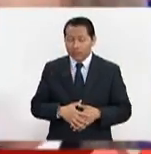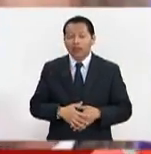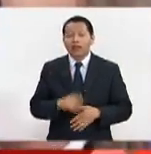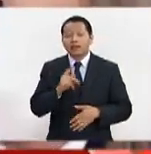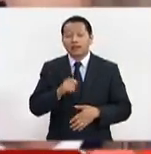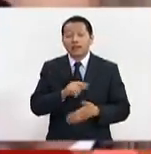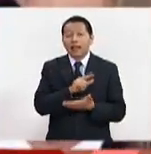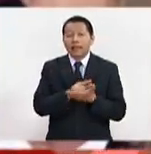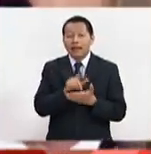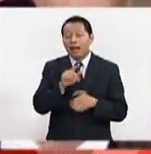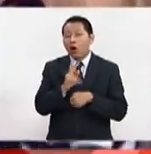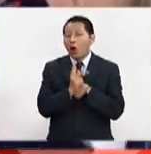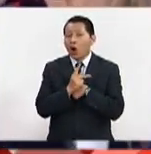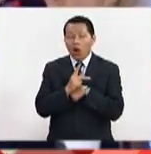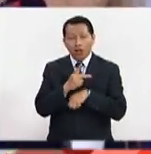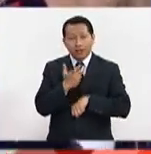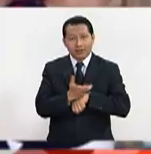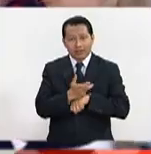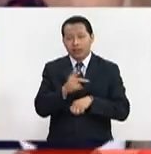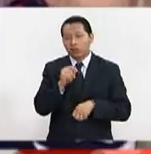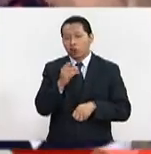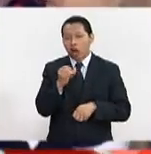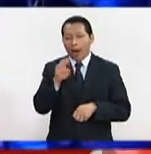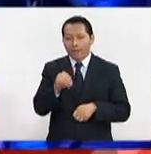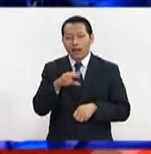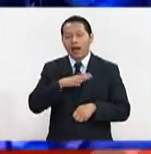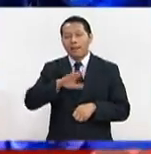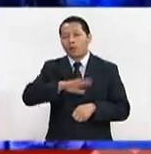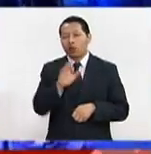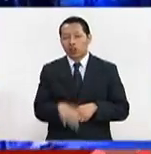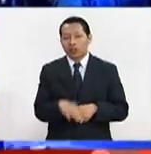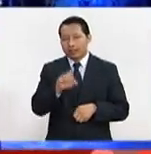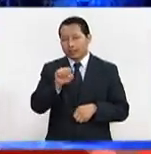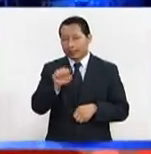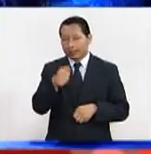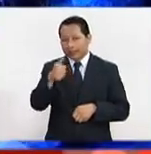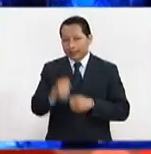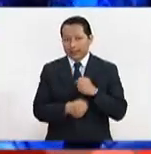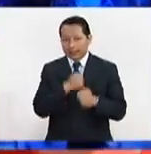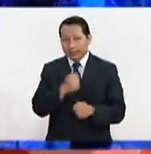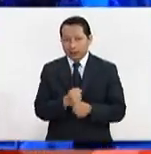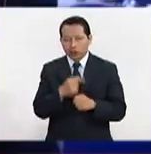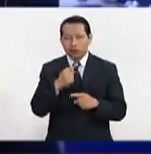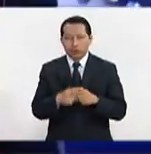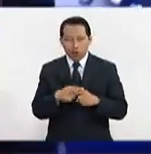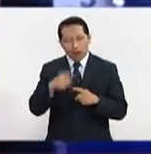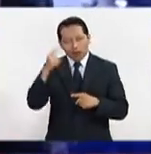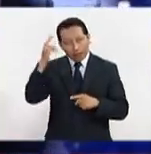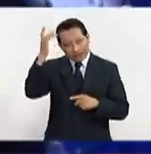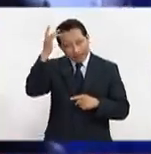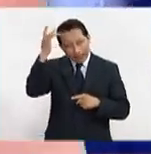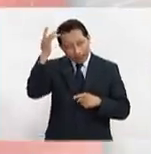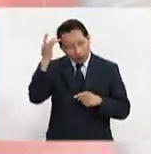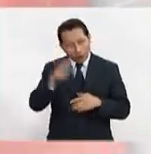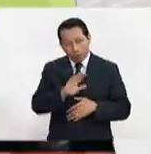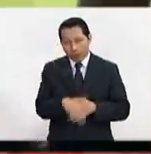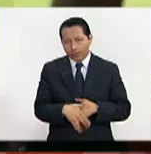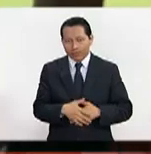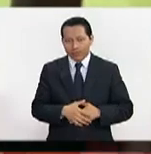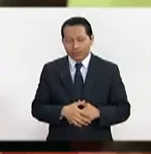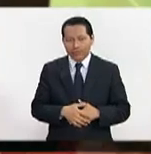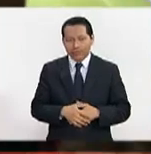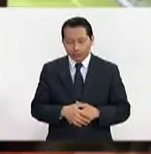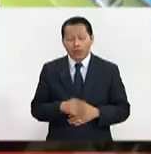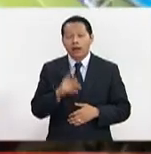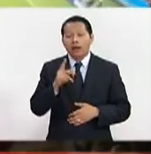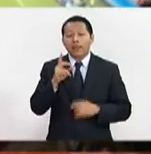La leyenda del rock norteamericano Tom Petty falleció a los 66 años de edad por muerte cerebral.